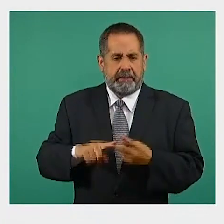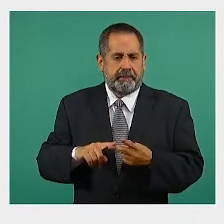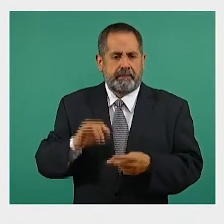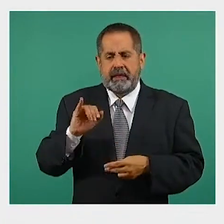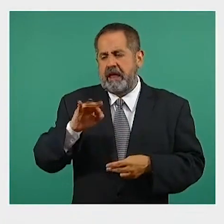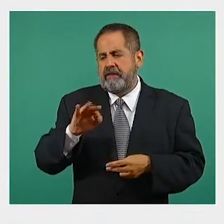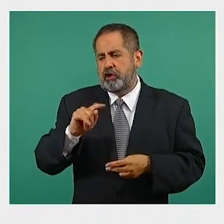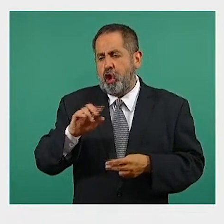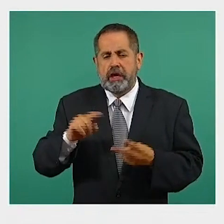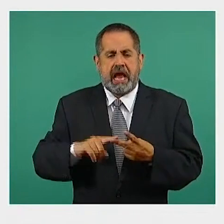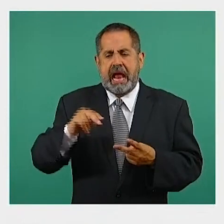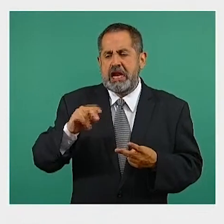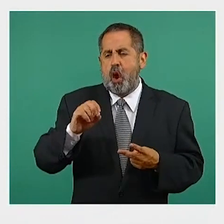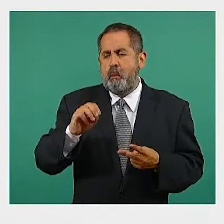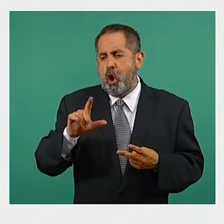infectología, neumología,